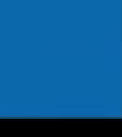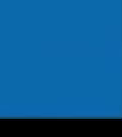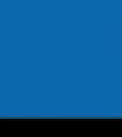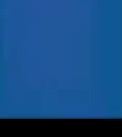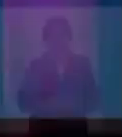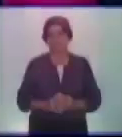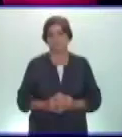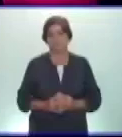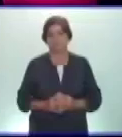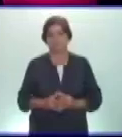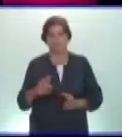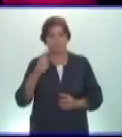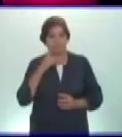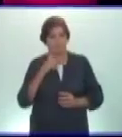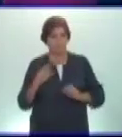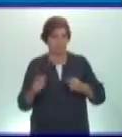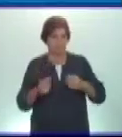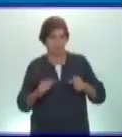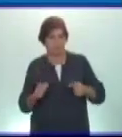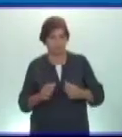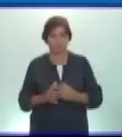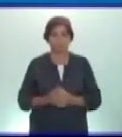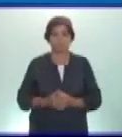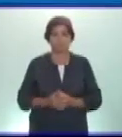Vamos a controlar.